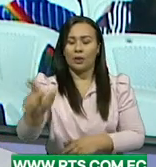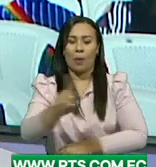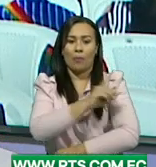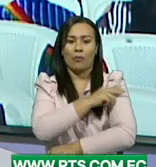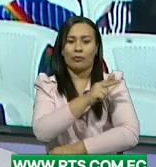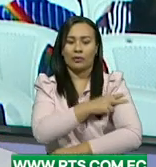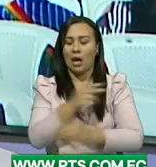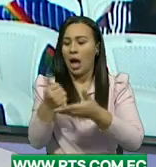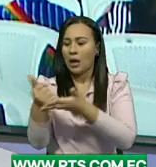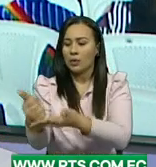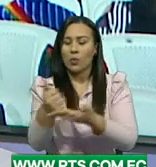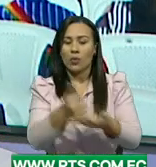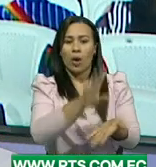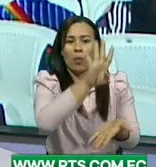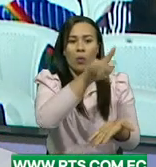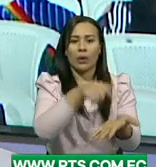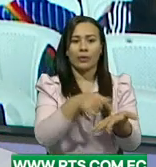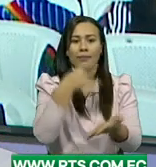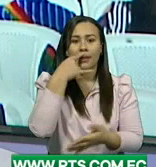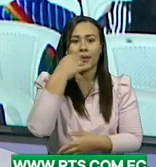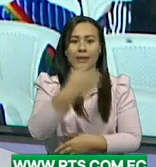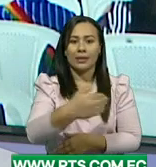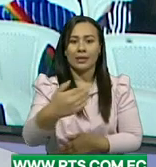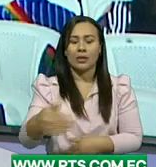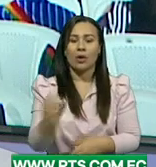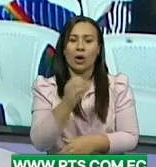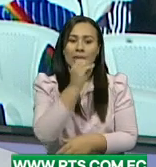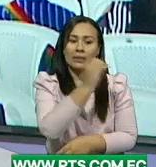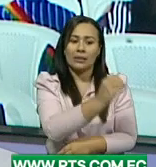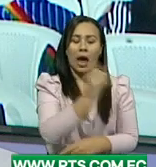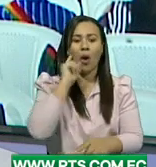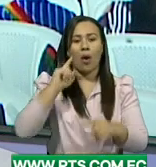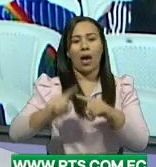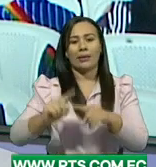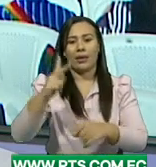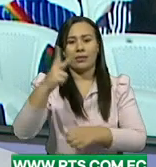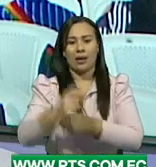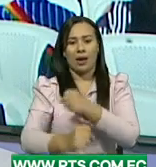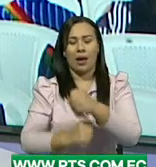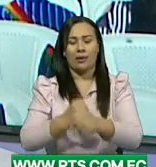atienden a cerca de 4.000 niños y niñas de 0 a 3 años de edad.